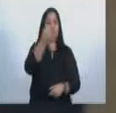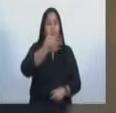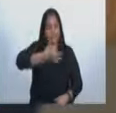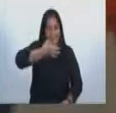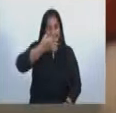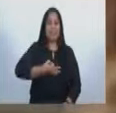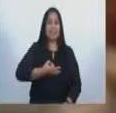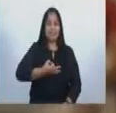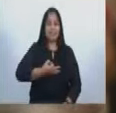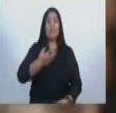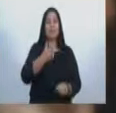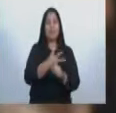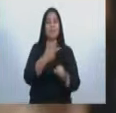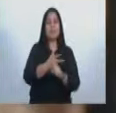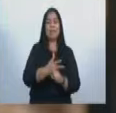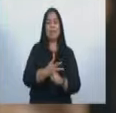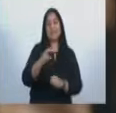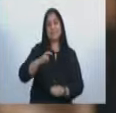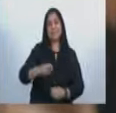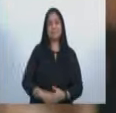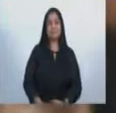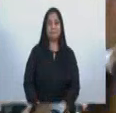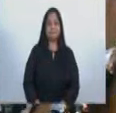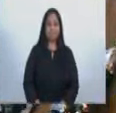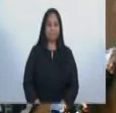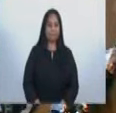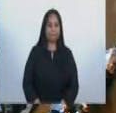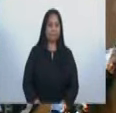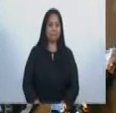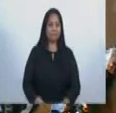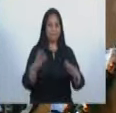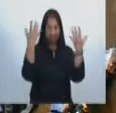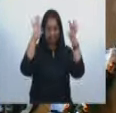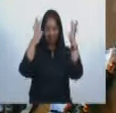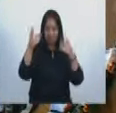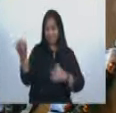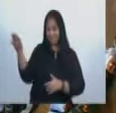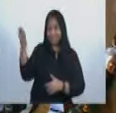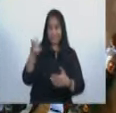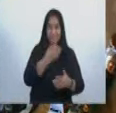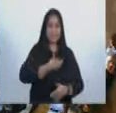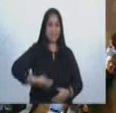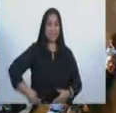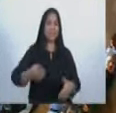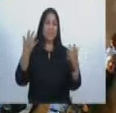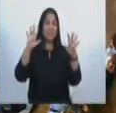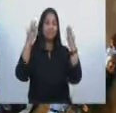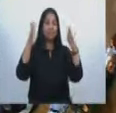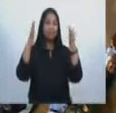digno que Guatemala se merece un aplauso para nuestro señor